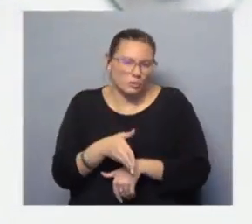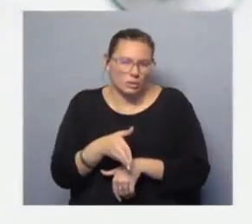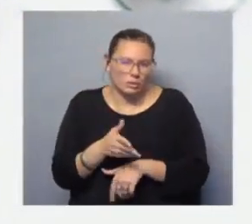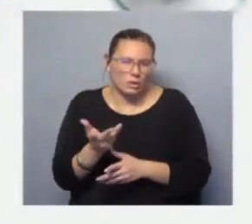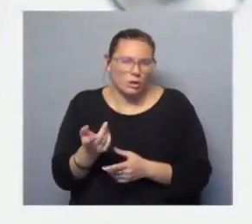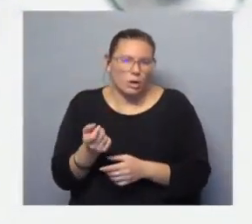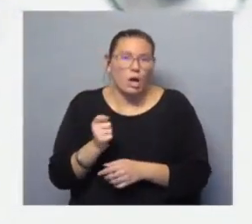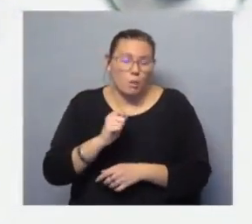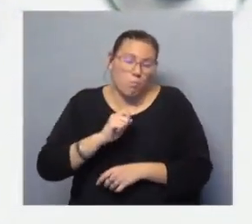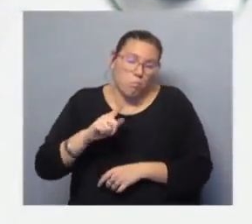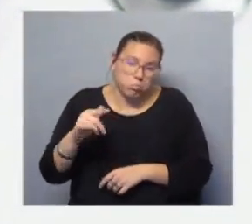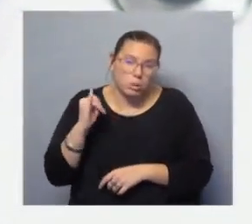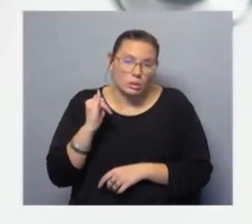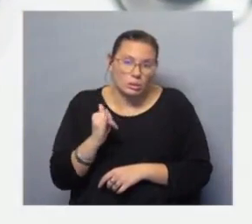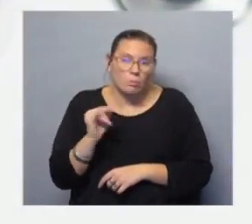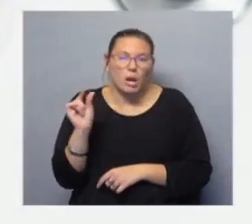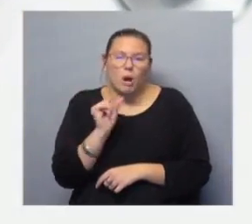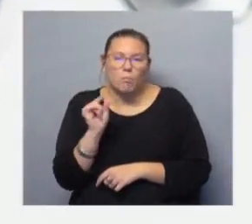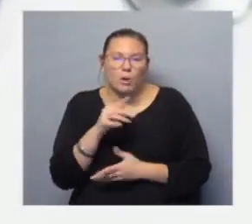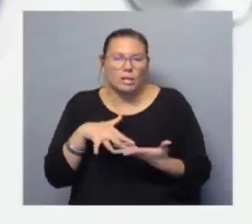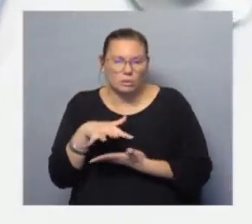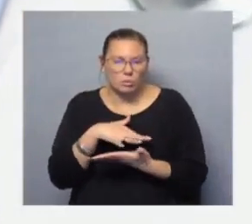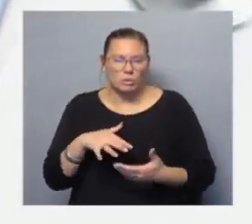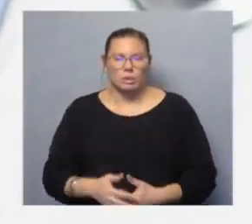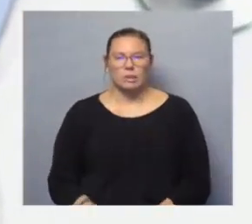prevalencia elevadísima para tan pocos casos que hay.